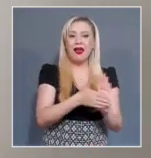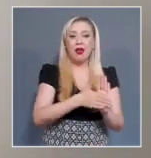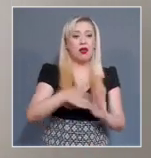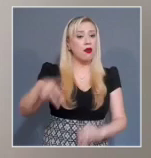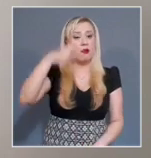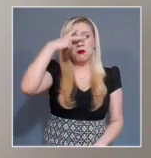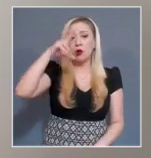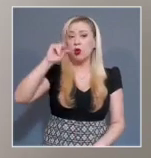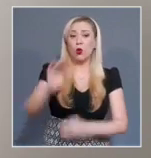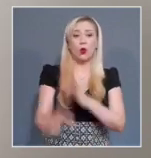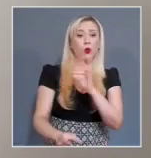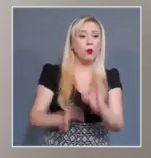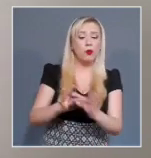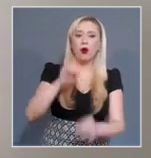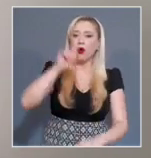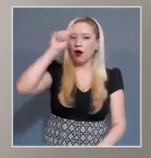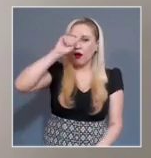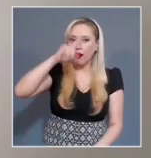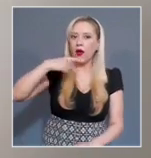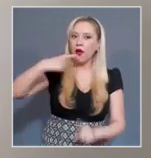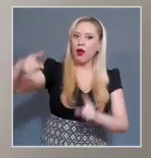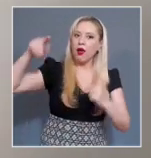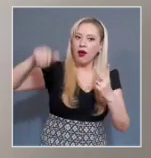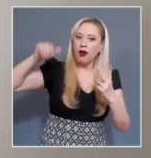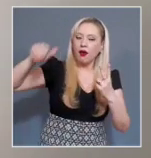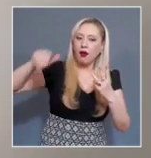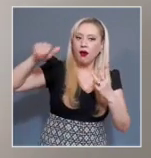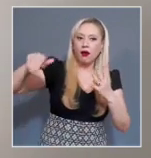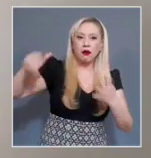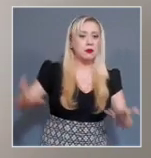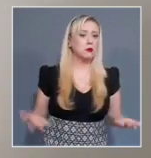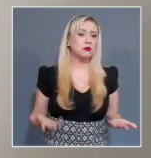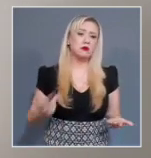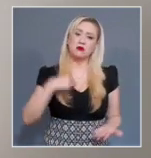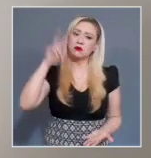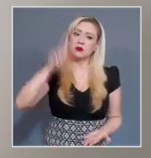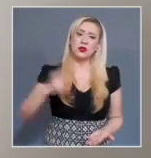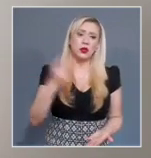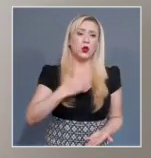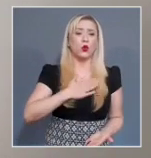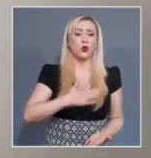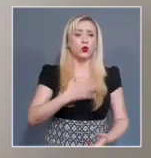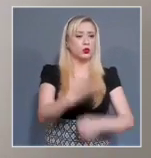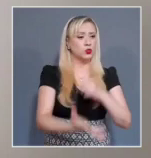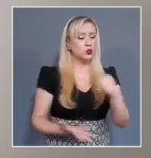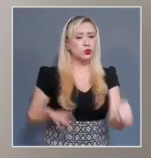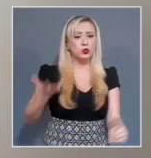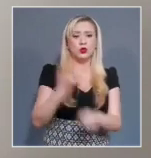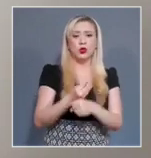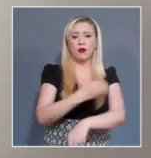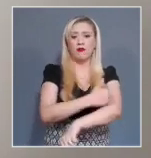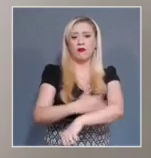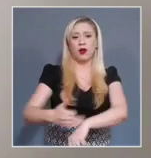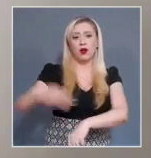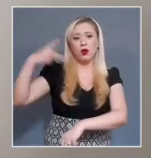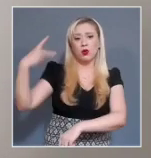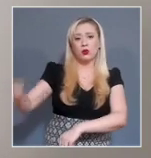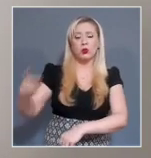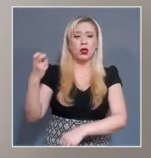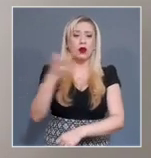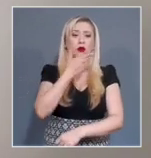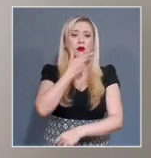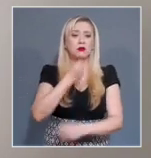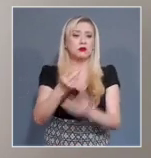las recomendaciones y considerando la necesidad de justicia y reparación integral para los familiares de la víctima, la Comisión